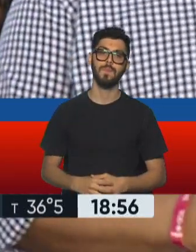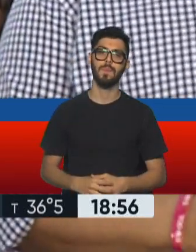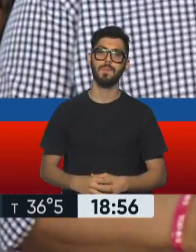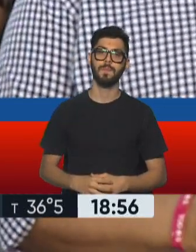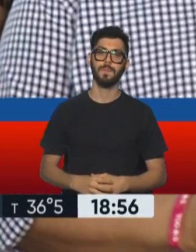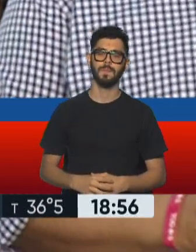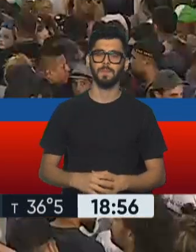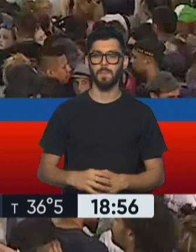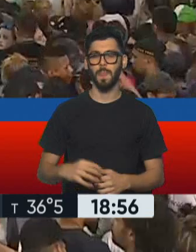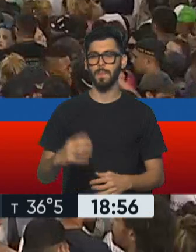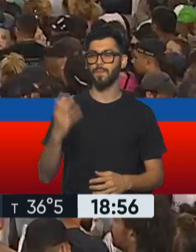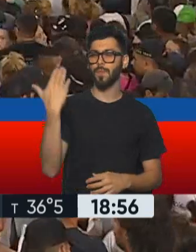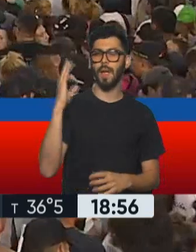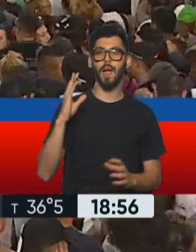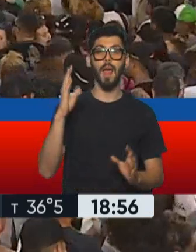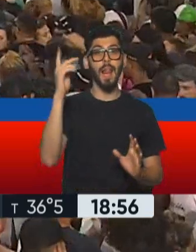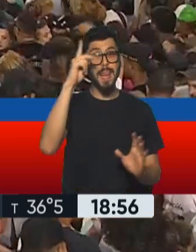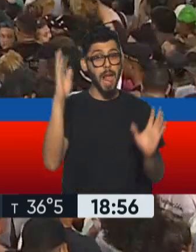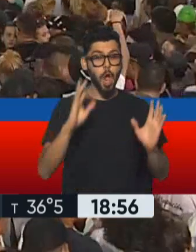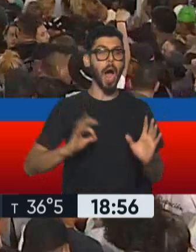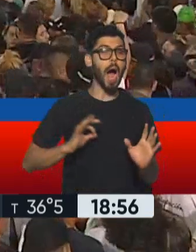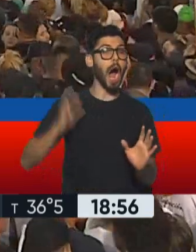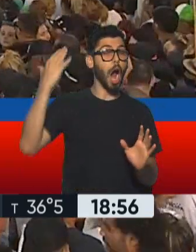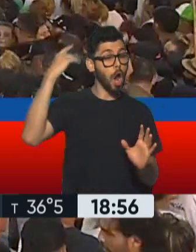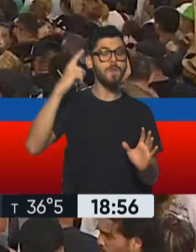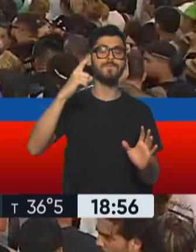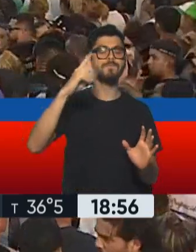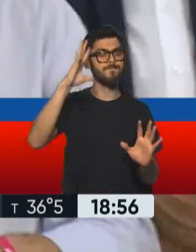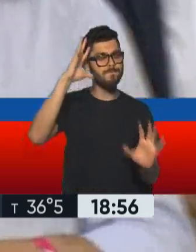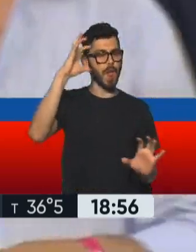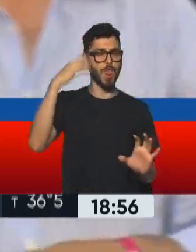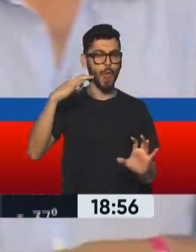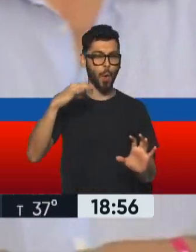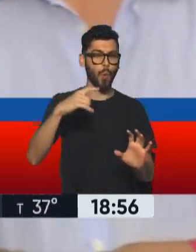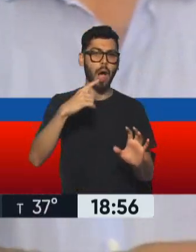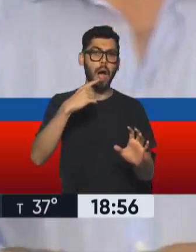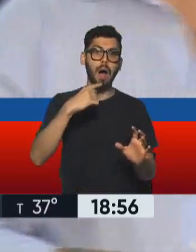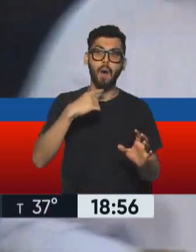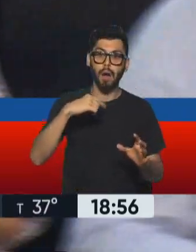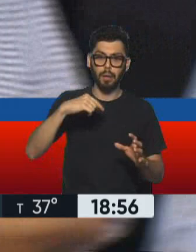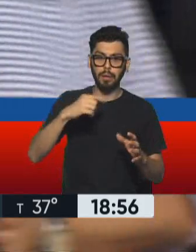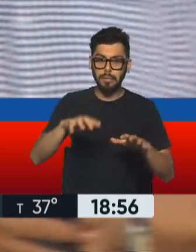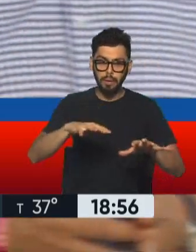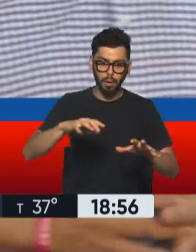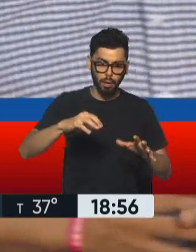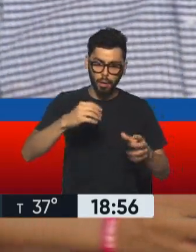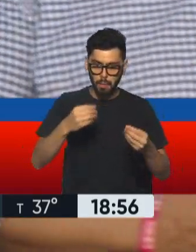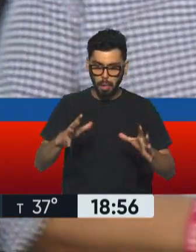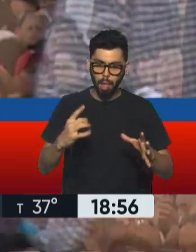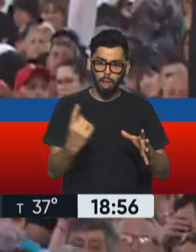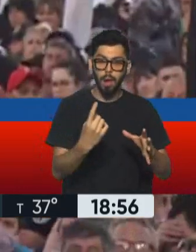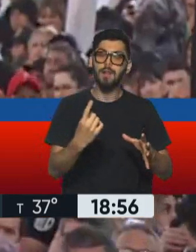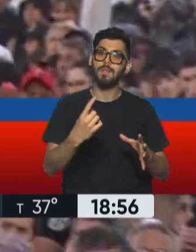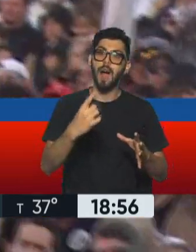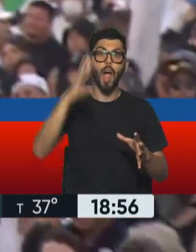debemos recordar aquellos años de Néstor para que nos sirva de guía de cómo salir del laberinto en el que quedamos. A